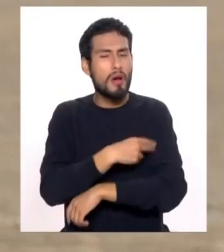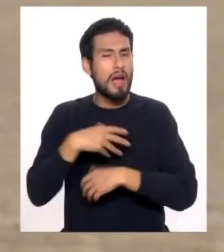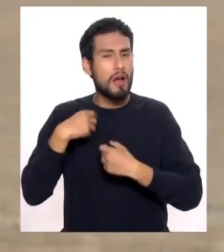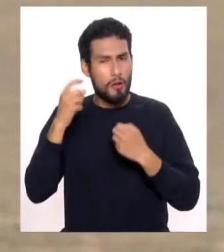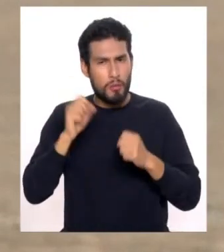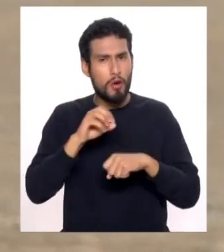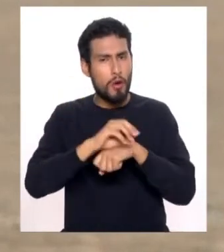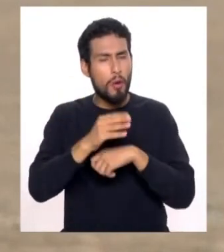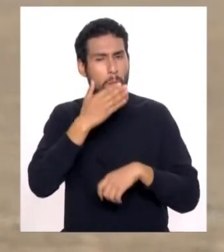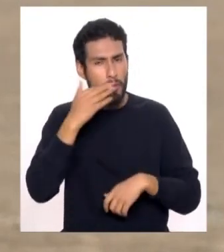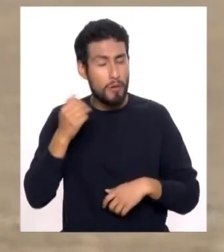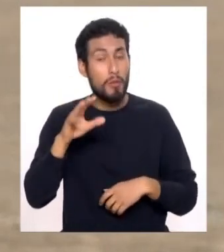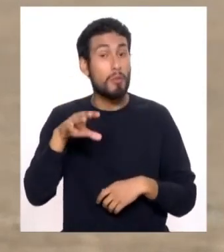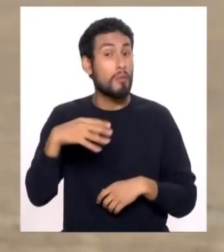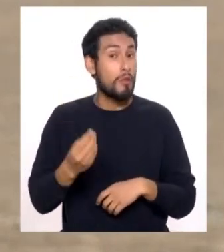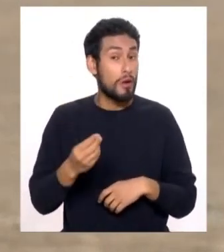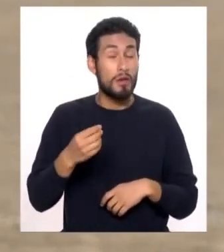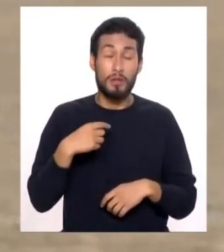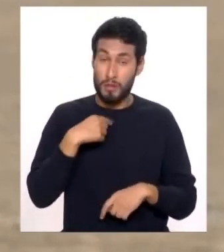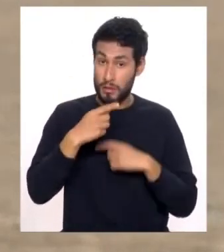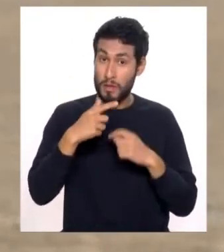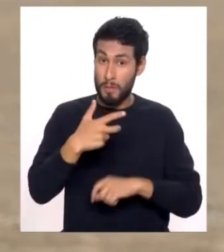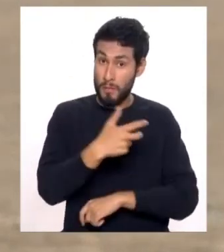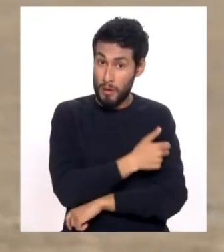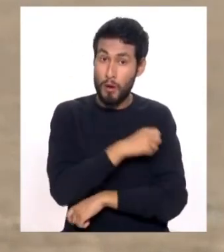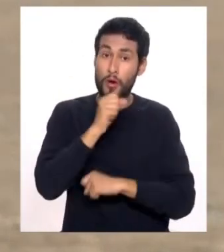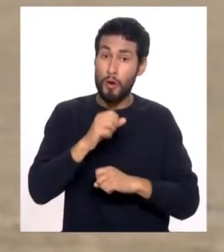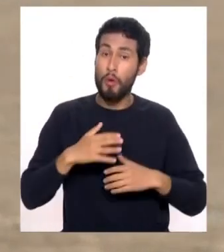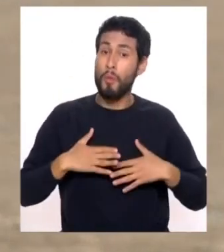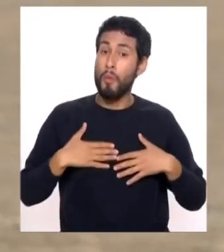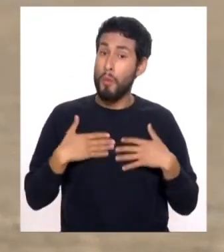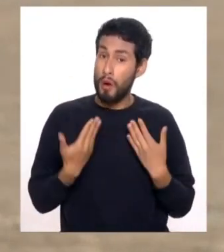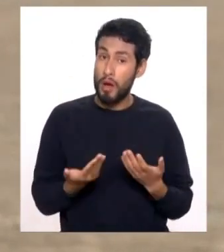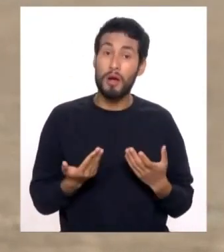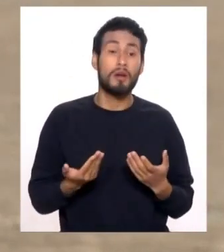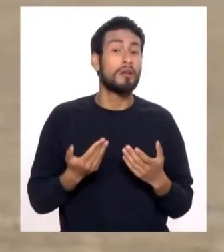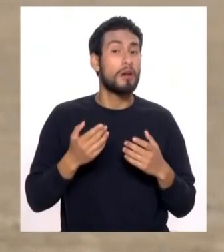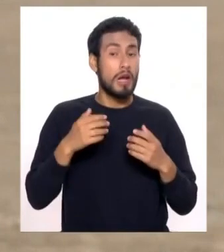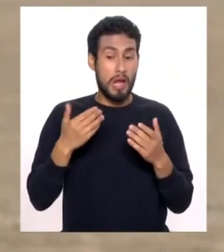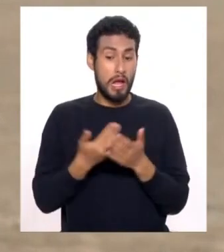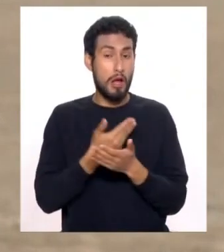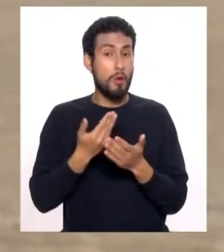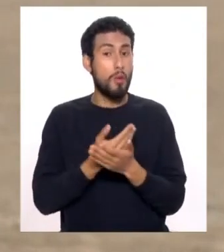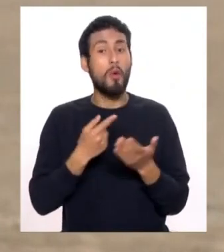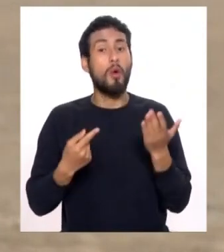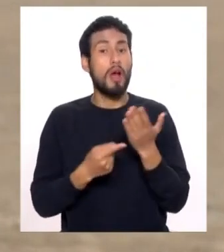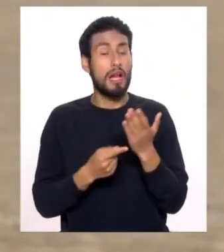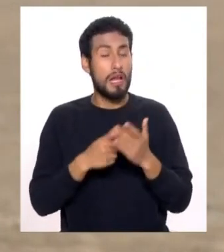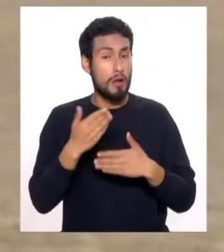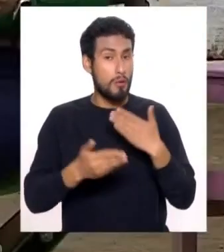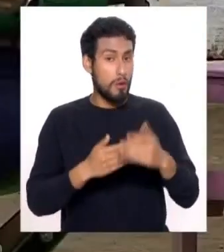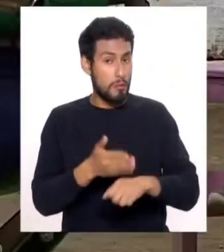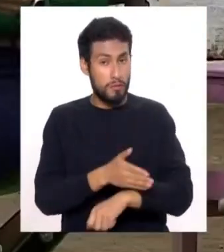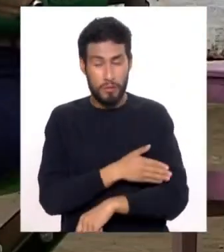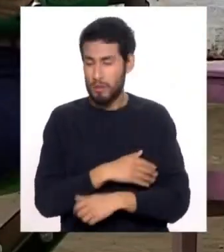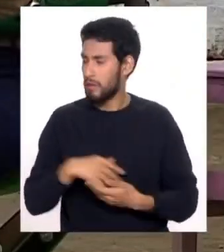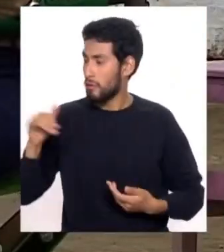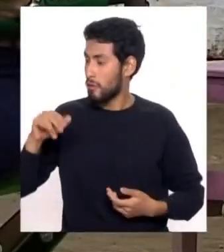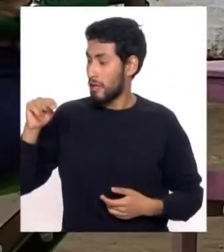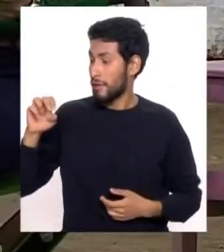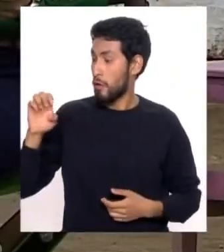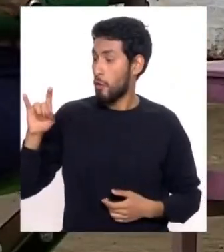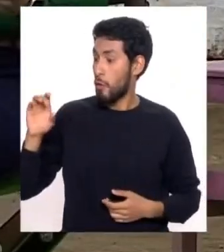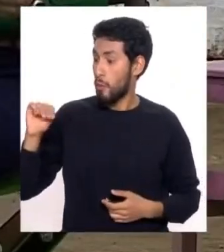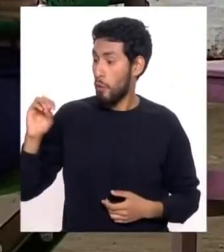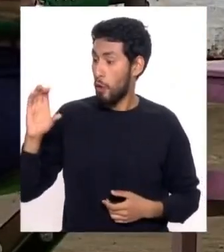mejor recomendación, porque también, como les digo, las vacunas pueden actualizar su esquema, ¿no? Eso pasó, por ejemplo, con el neumococo, ¿no? El neumococo